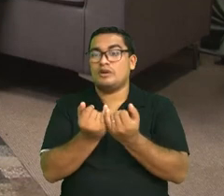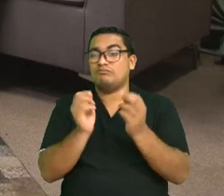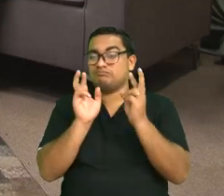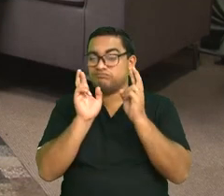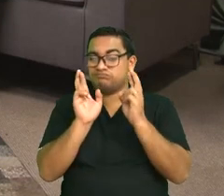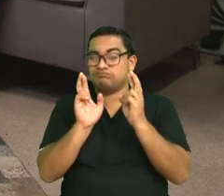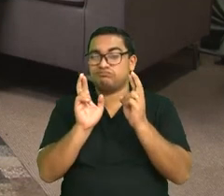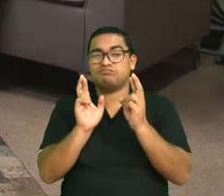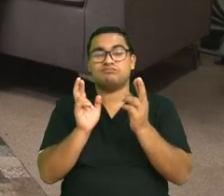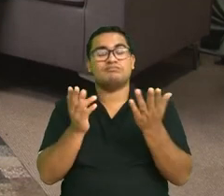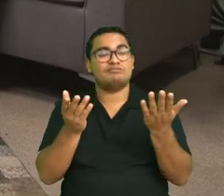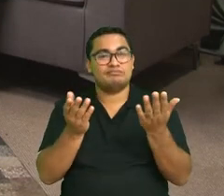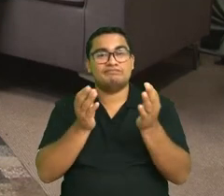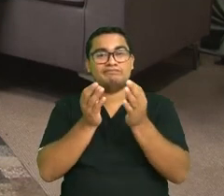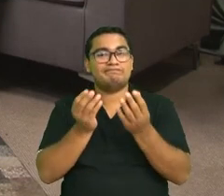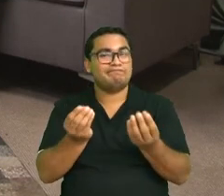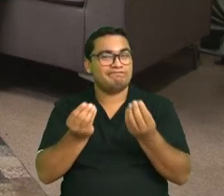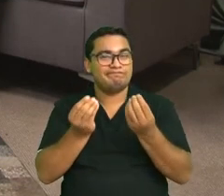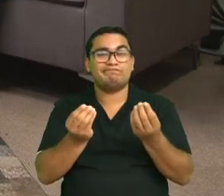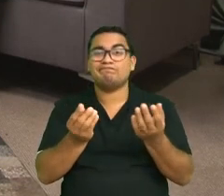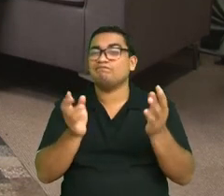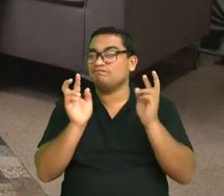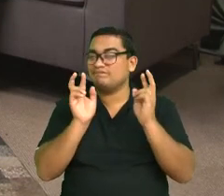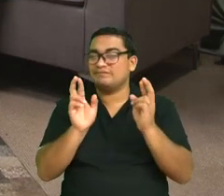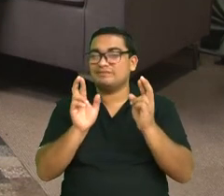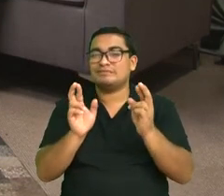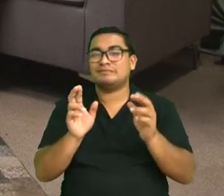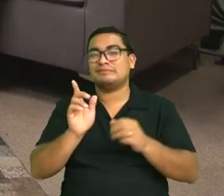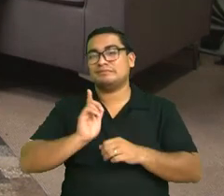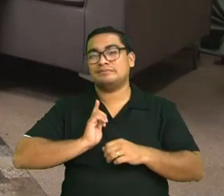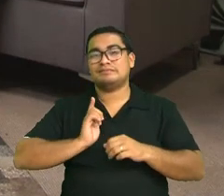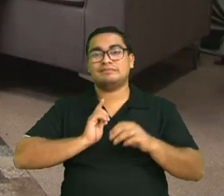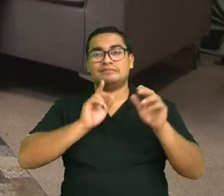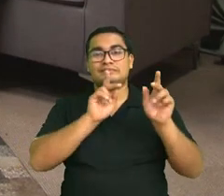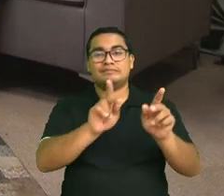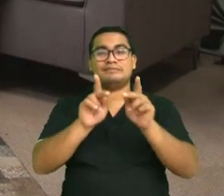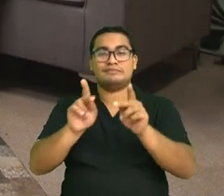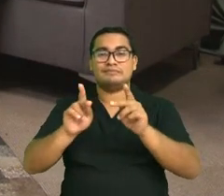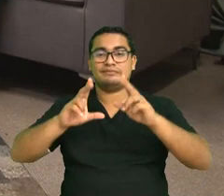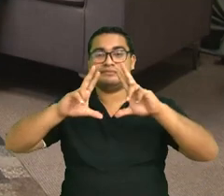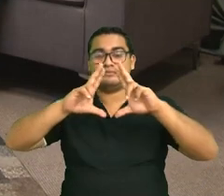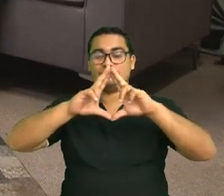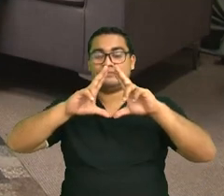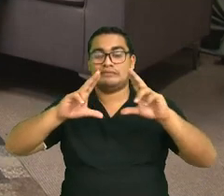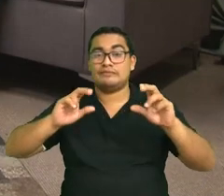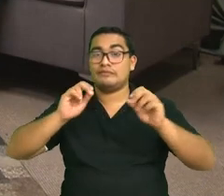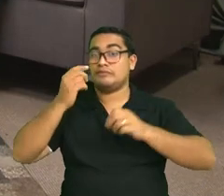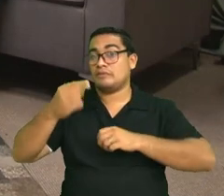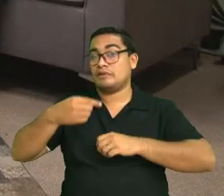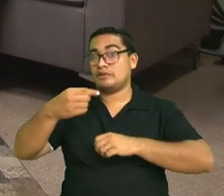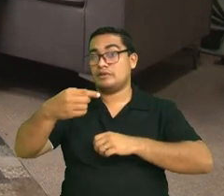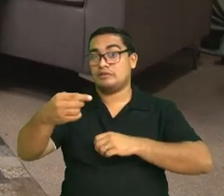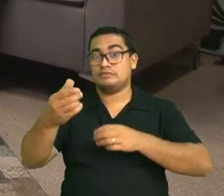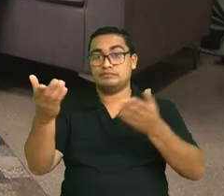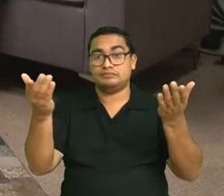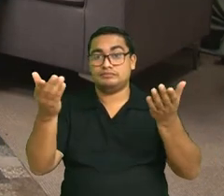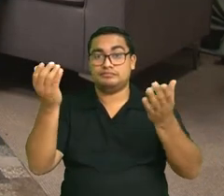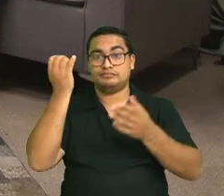un reto enorme que tenemos los nicaragüenses también, y que se nos plantea a diario, porque